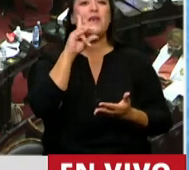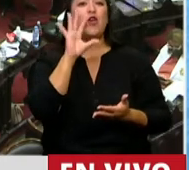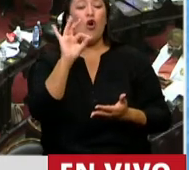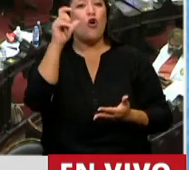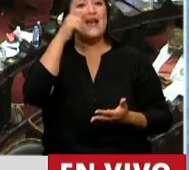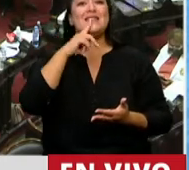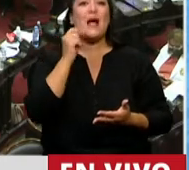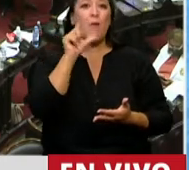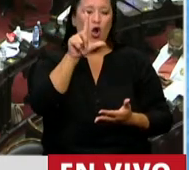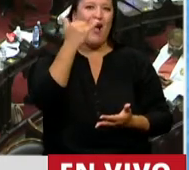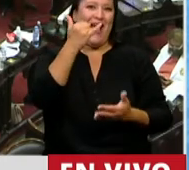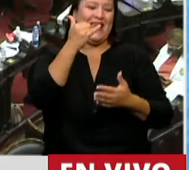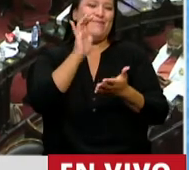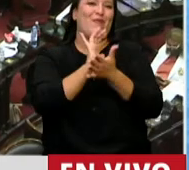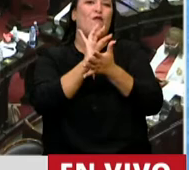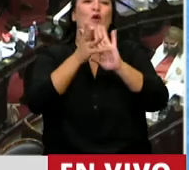base.